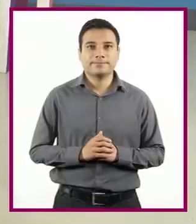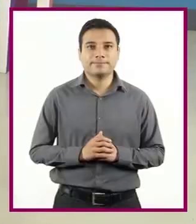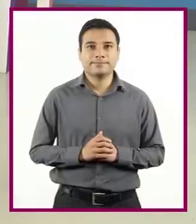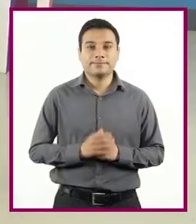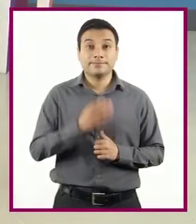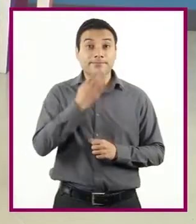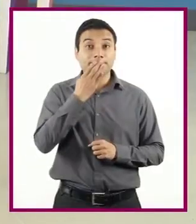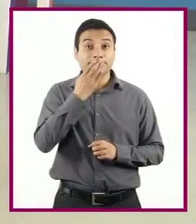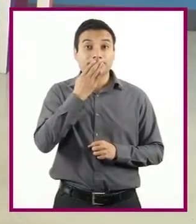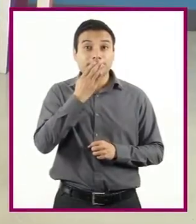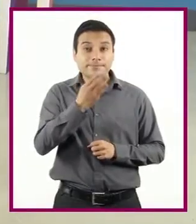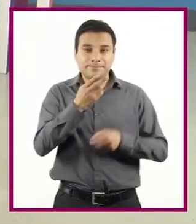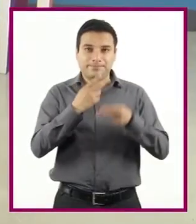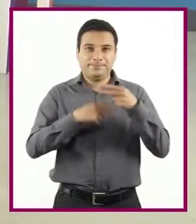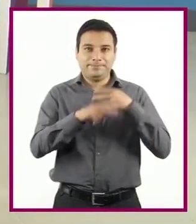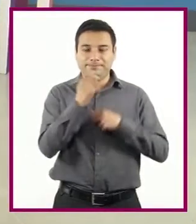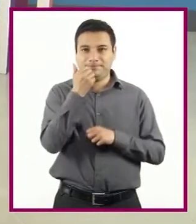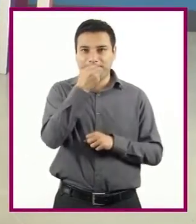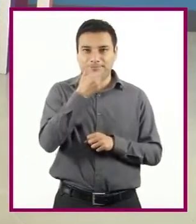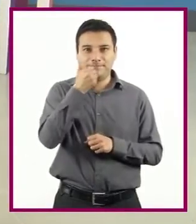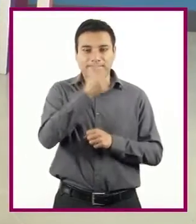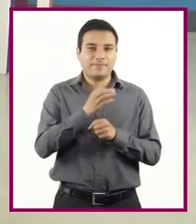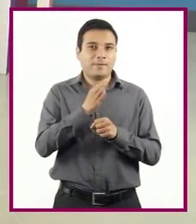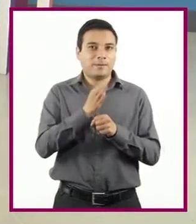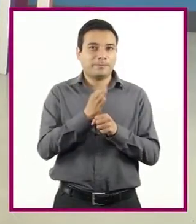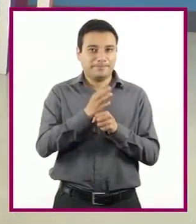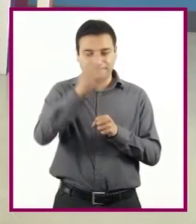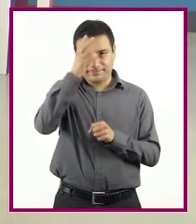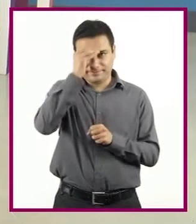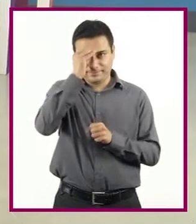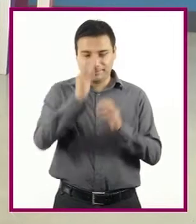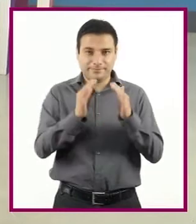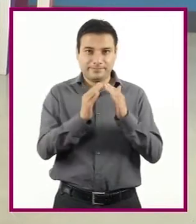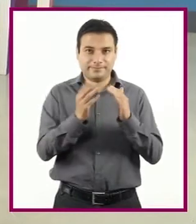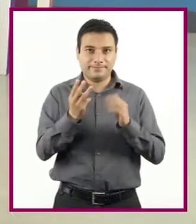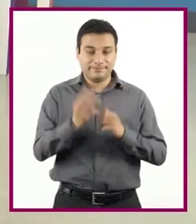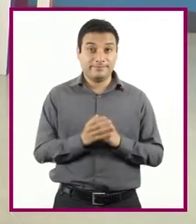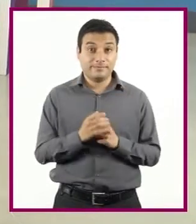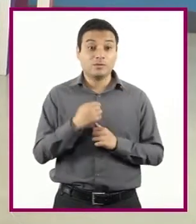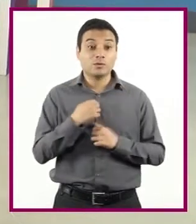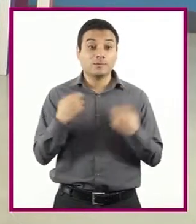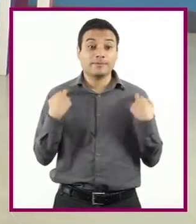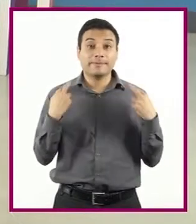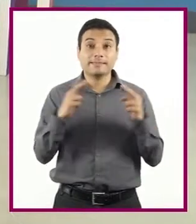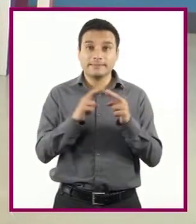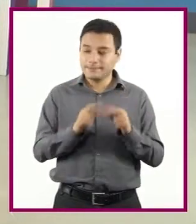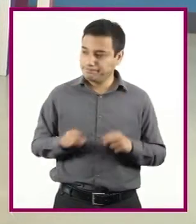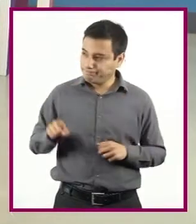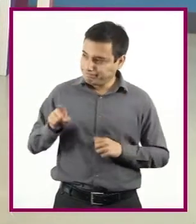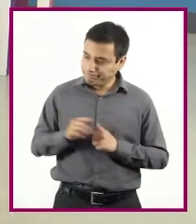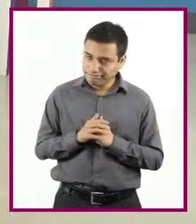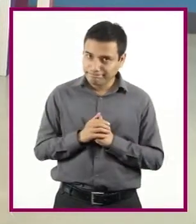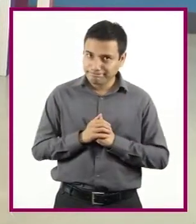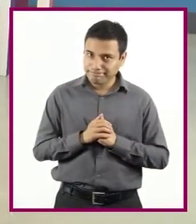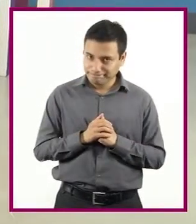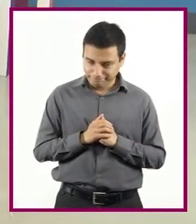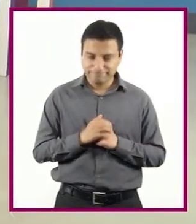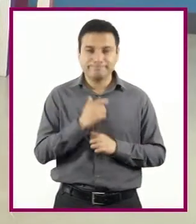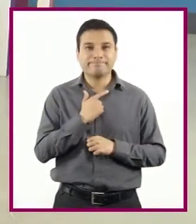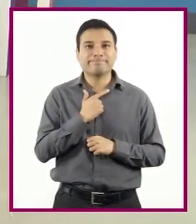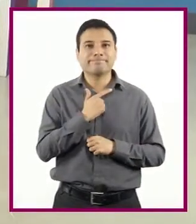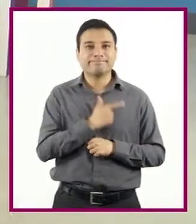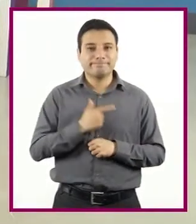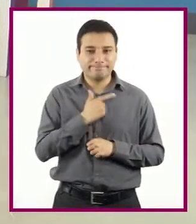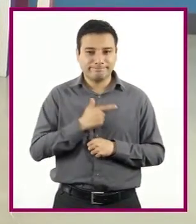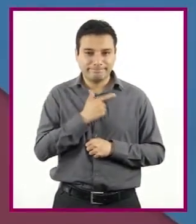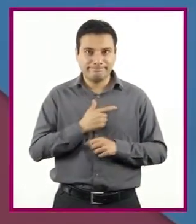Bienvenidas y bienvenidos a una sesión más de Aprende en Casa 3. Soy la profesora Heyeli Hernández y me complace estar con ustedes el día